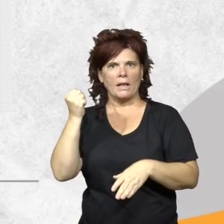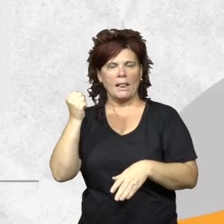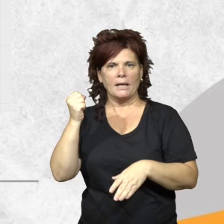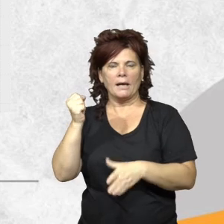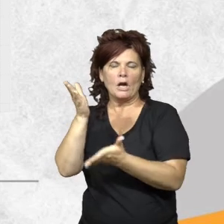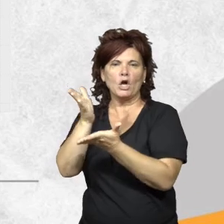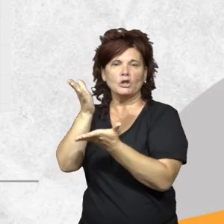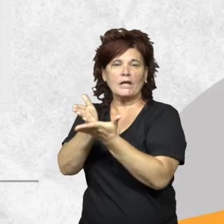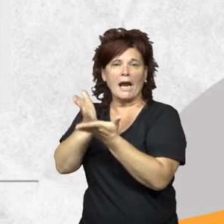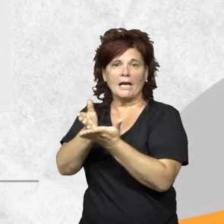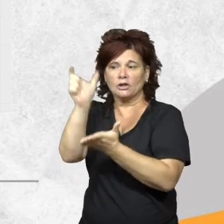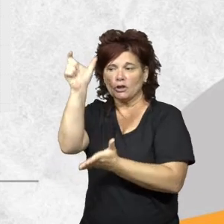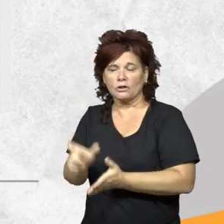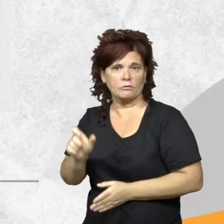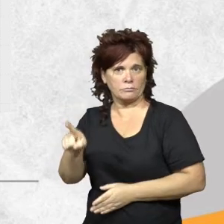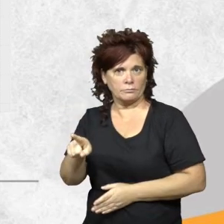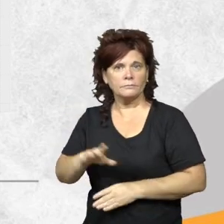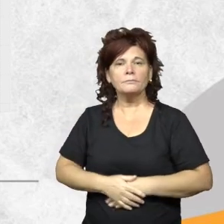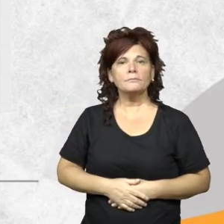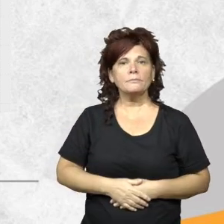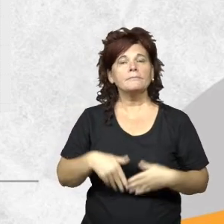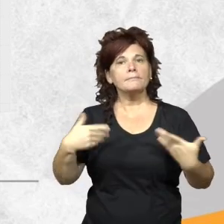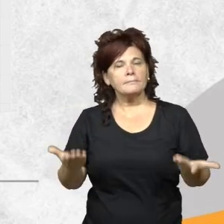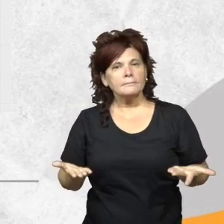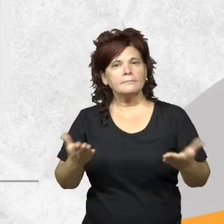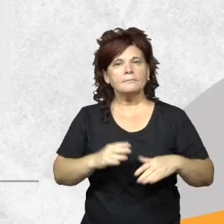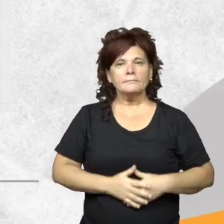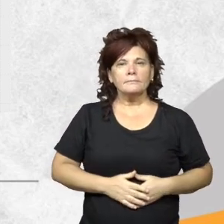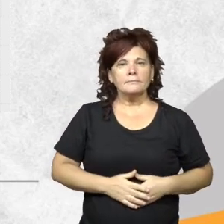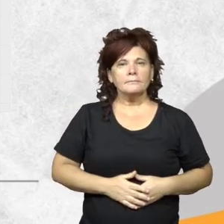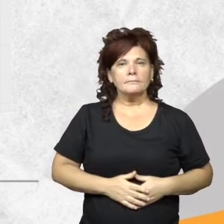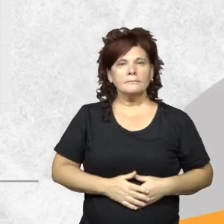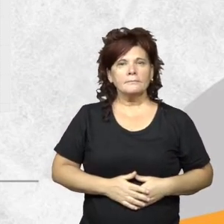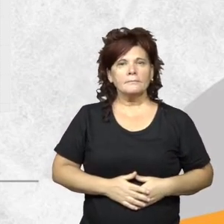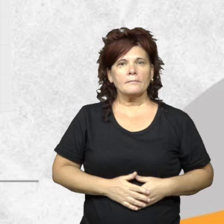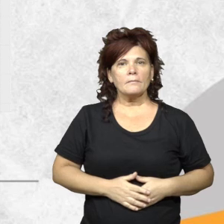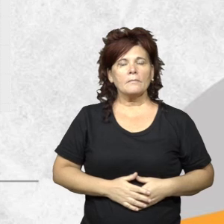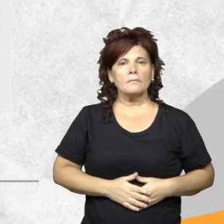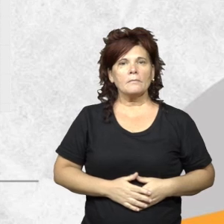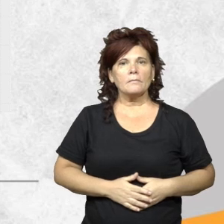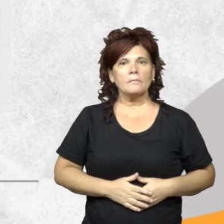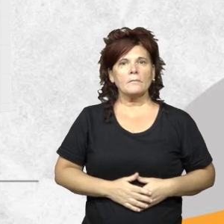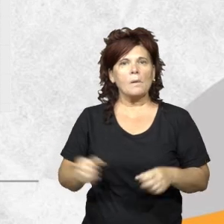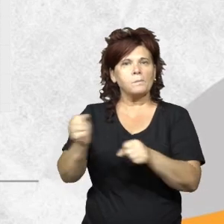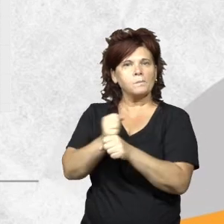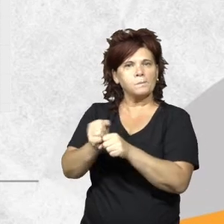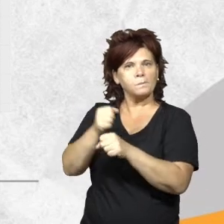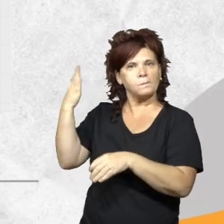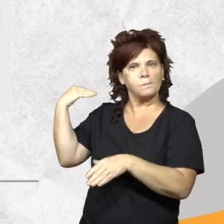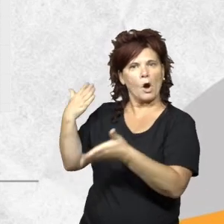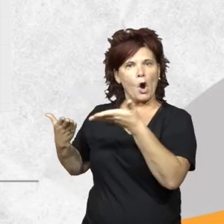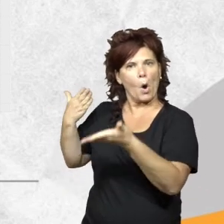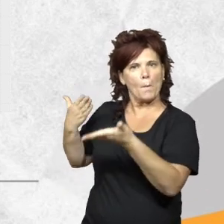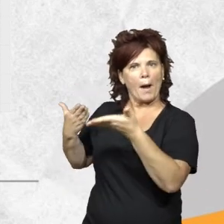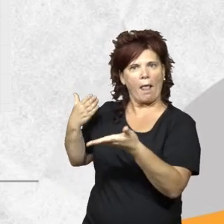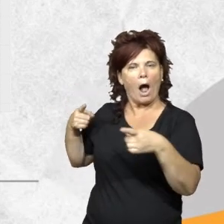los derechos el derecho de propiedad. Por lo tanto, tanto la doctrina como la jurisprudencia comparada llega a